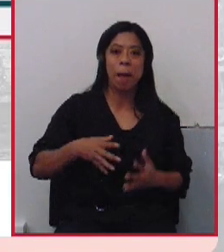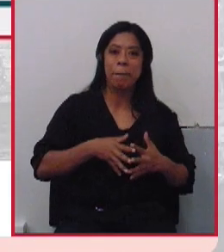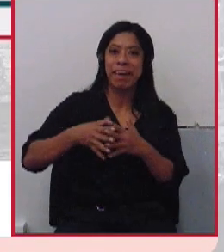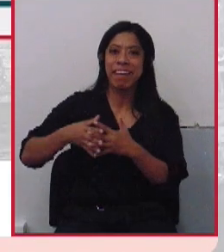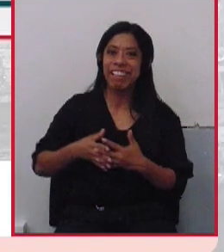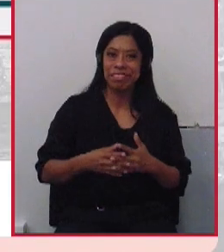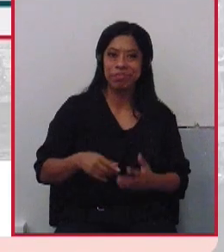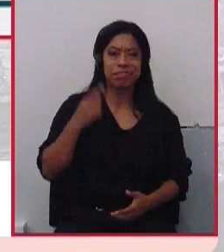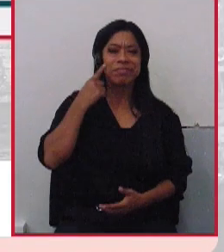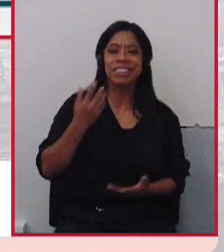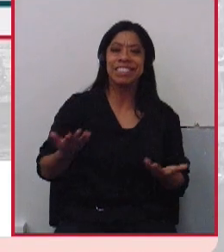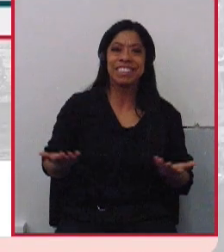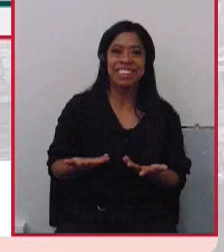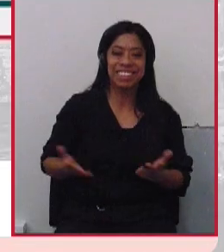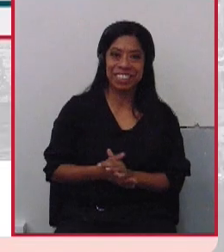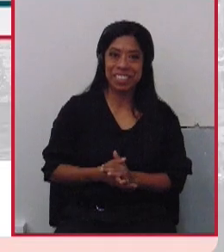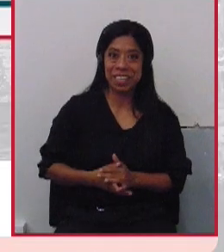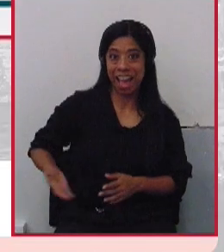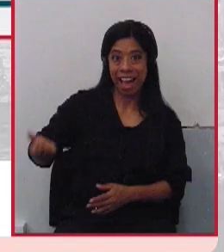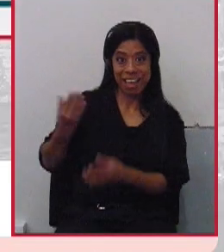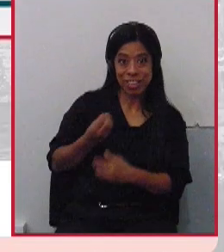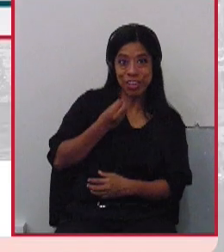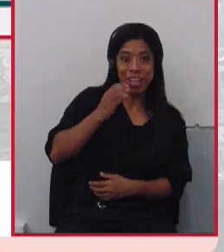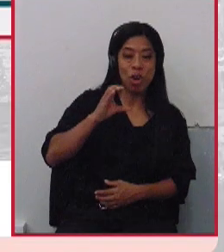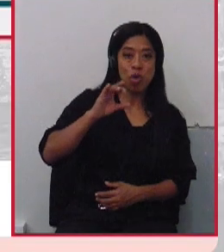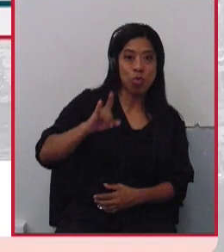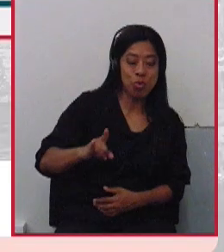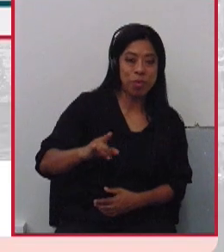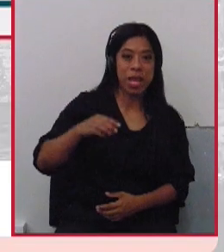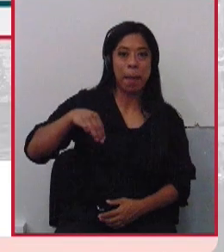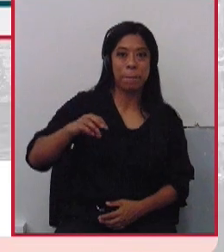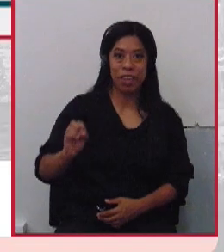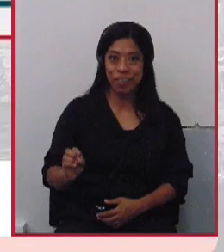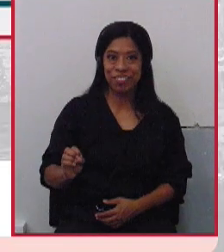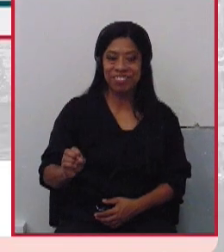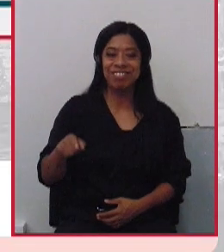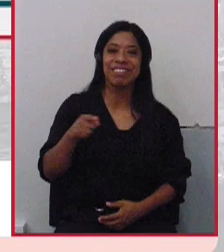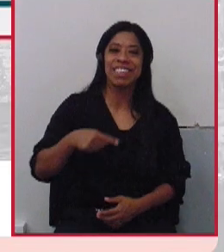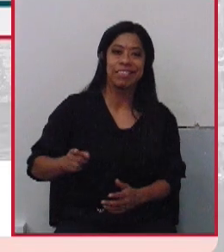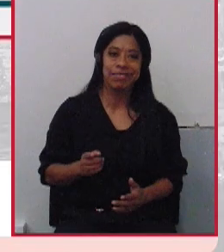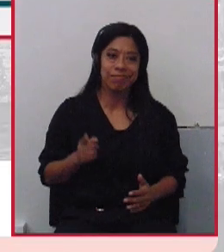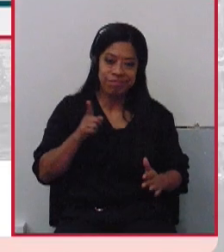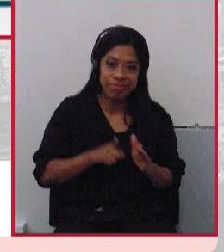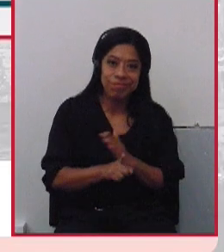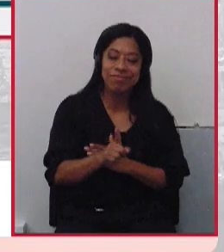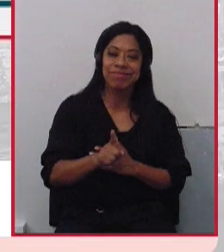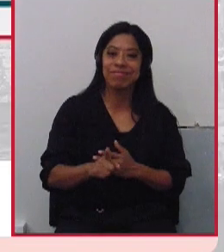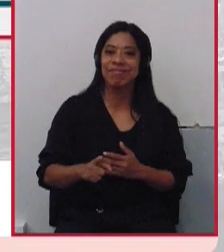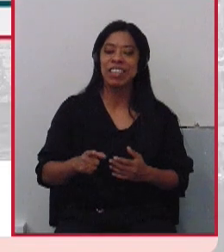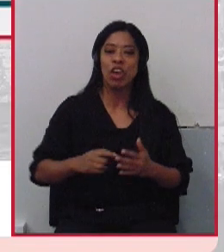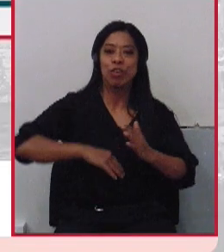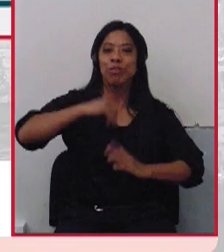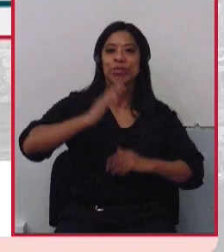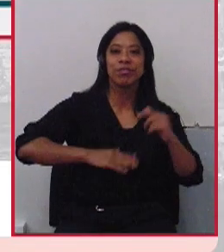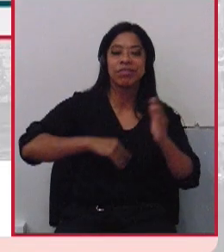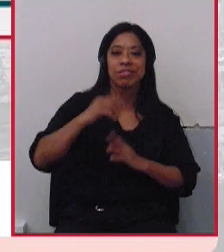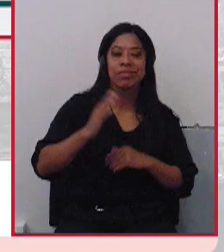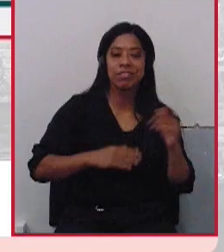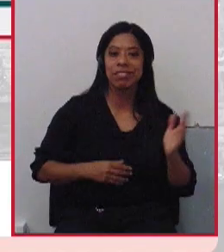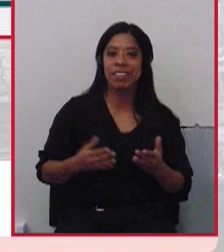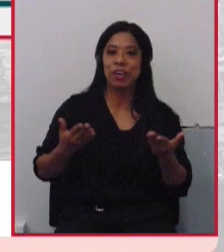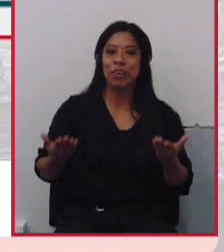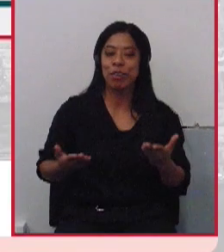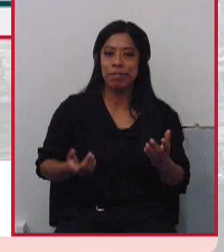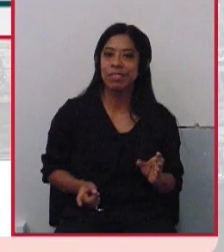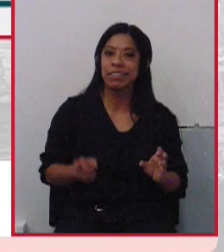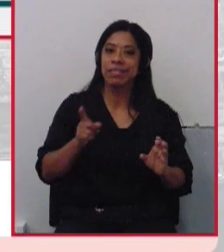American apostó, como se los comenté, desde la planta de cobre, planta de molibdeno, a entrar parte de la construcción, incluido